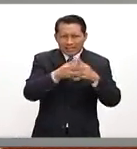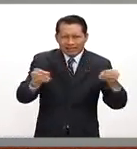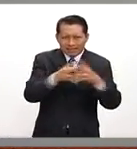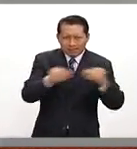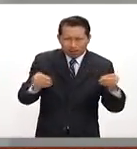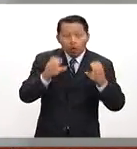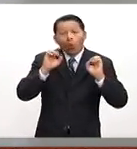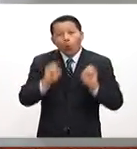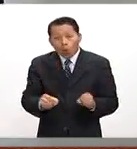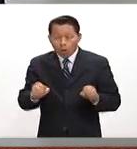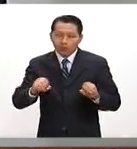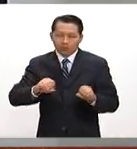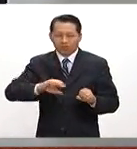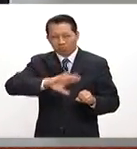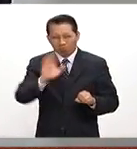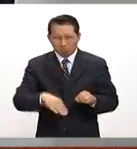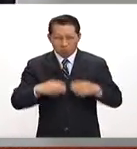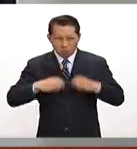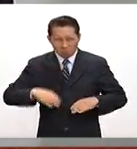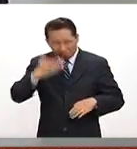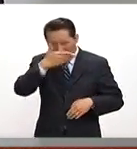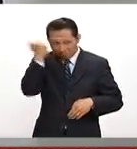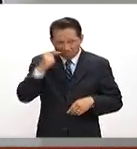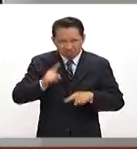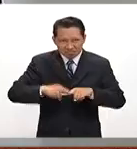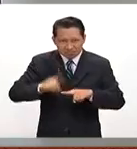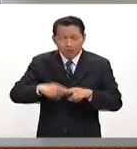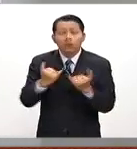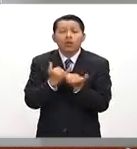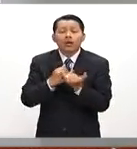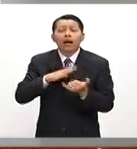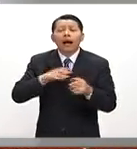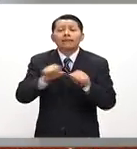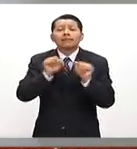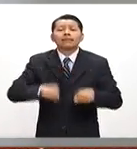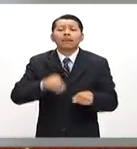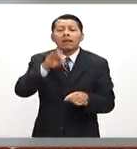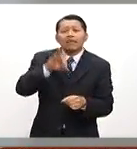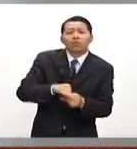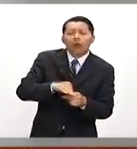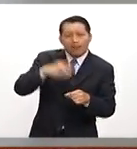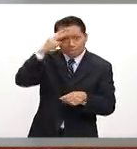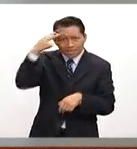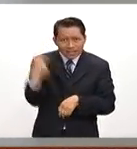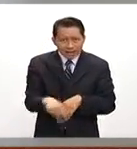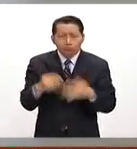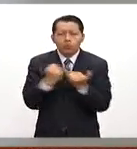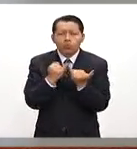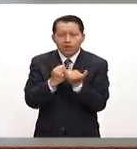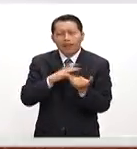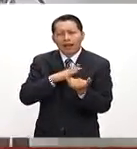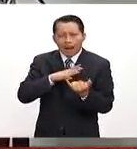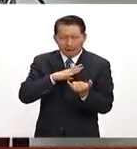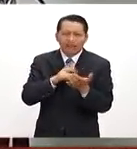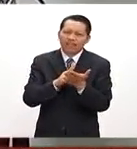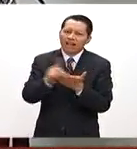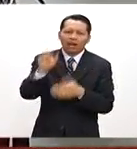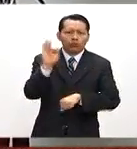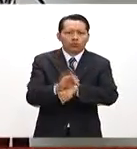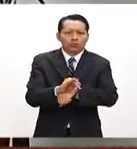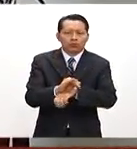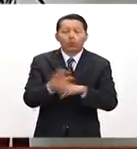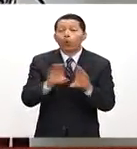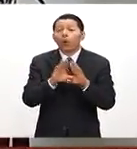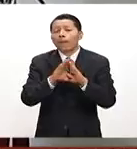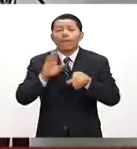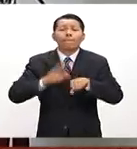o desconocidas es una contribución más del sistema electoral mexicano al fortalecimiento del Estado de Derecho.